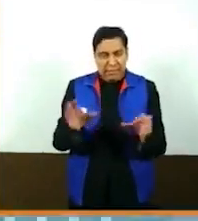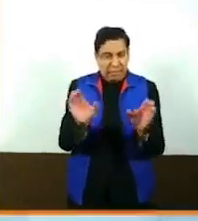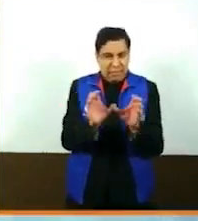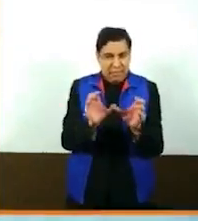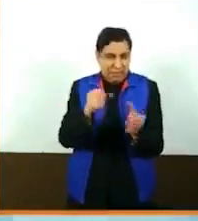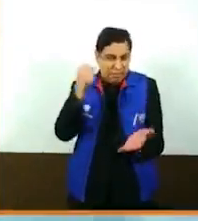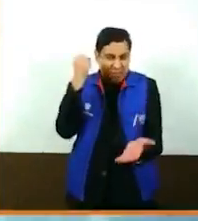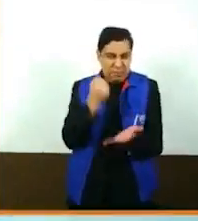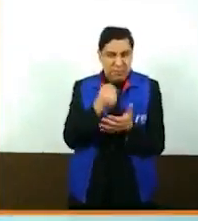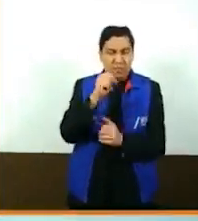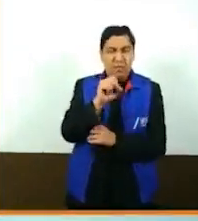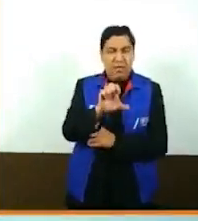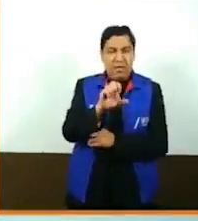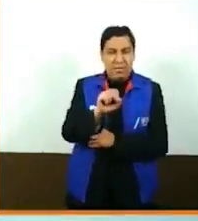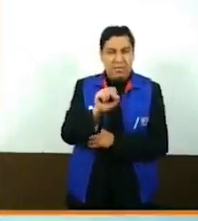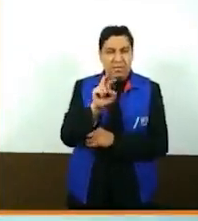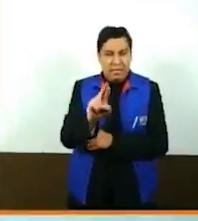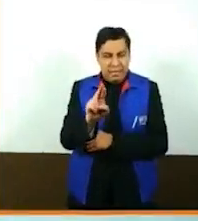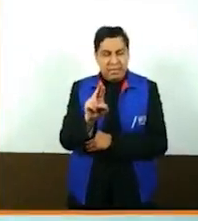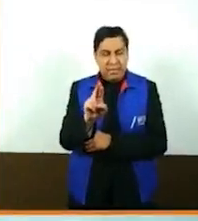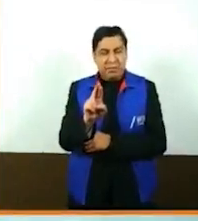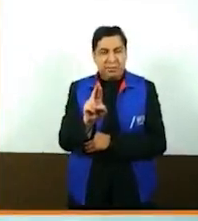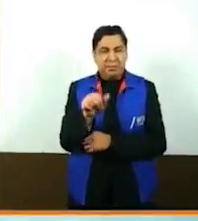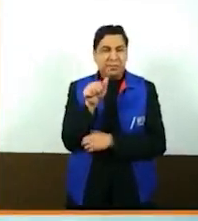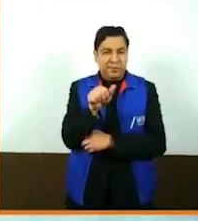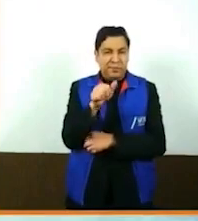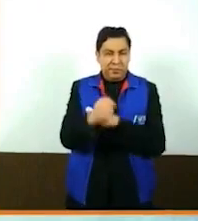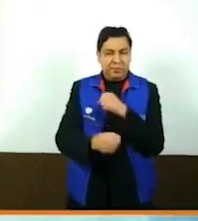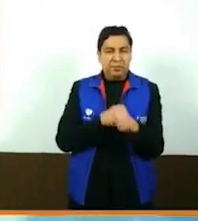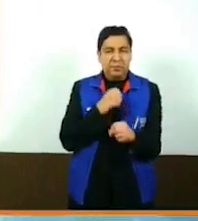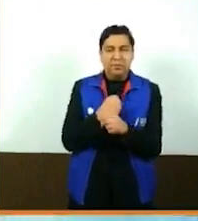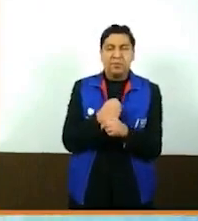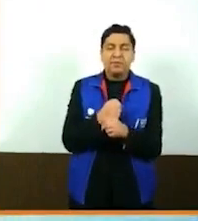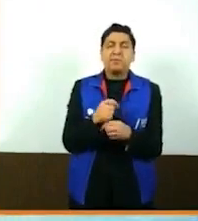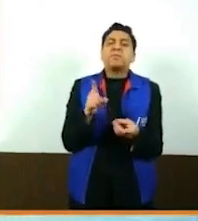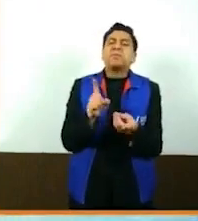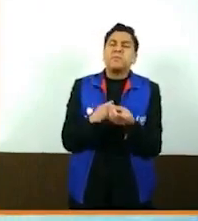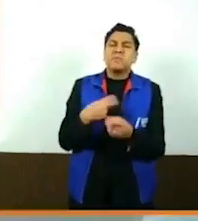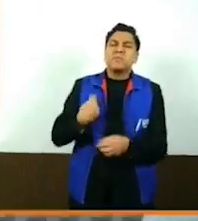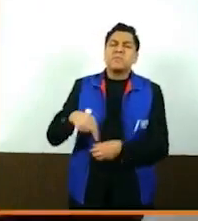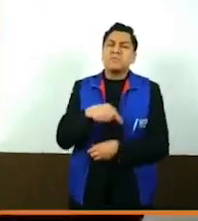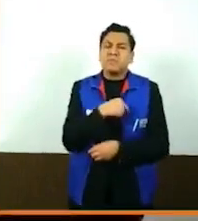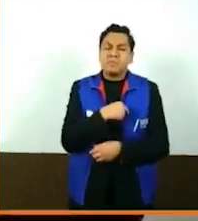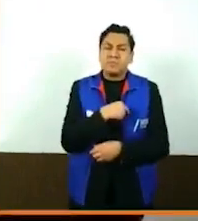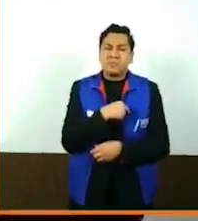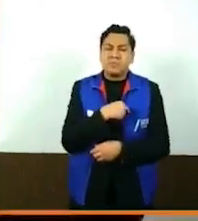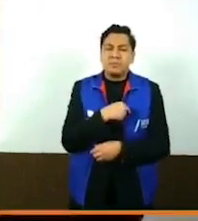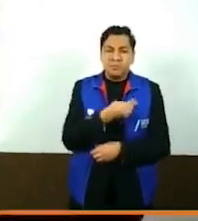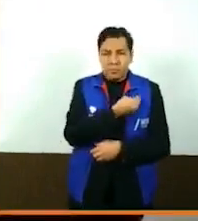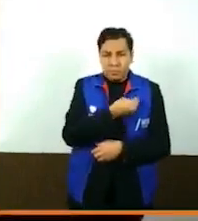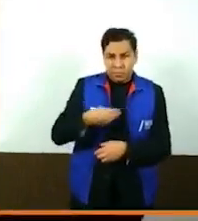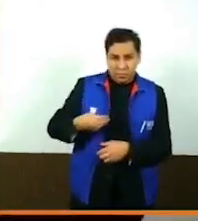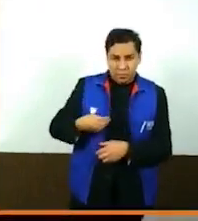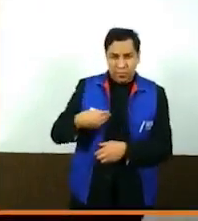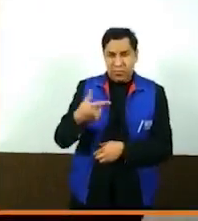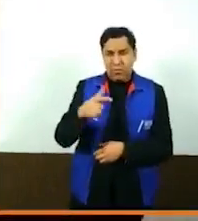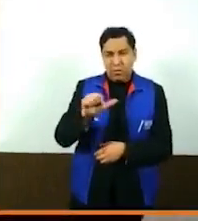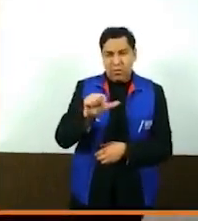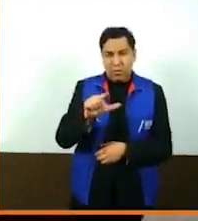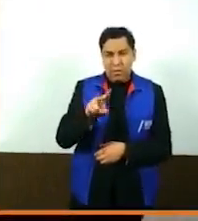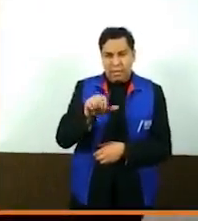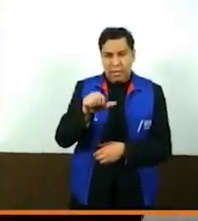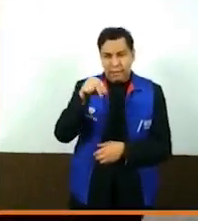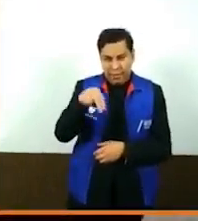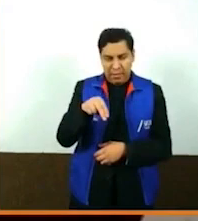por 16 años Ingenio La Gloria. Estamos ubicados en el municipio de Úrsulo Galván. Somos un grupo